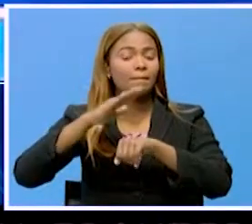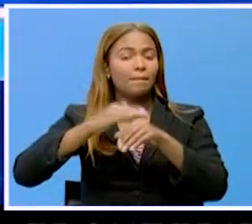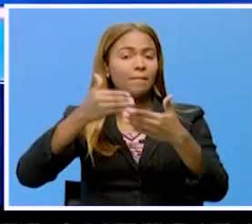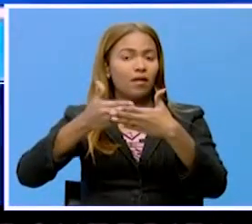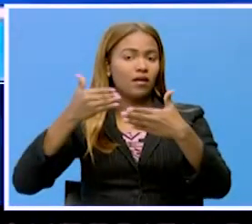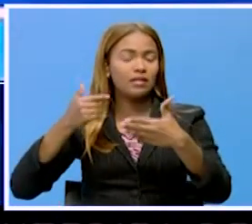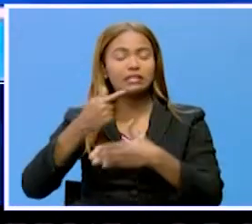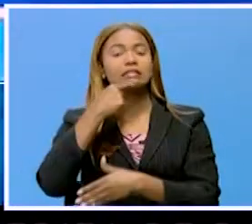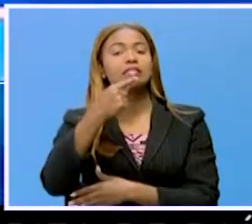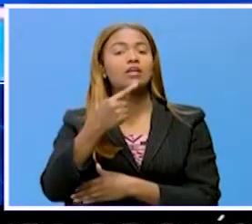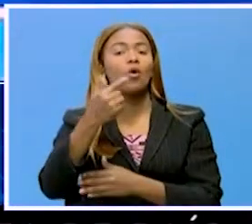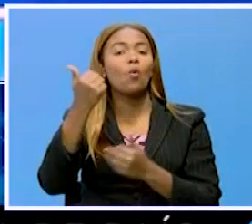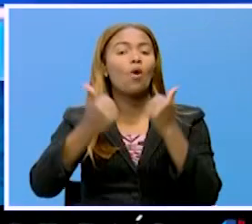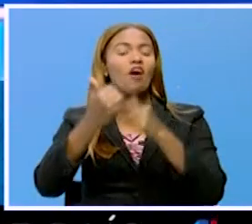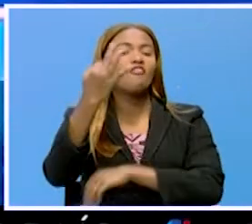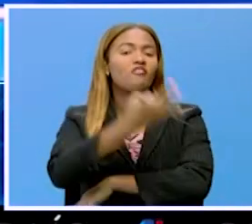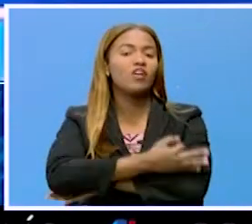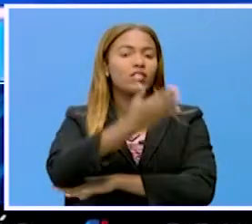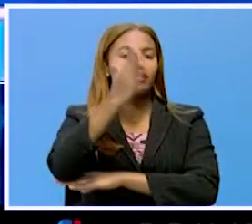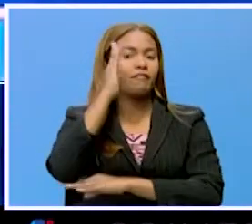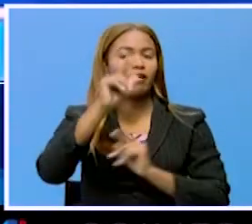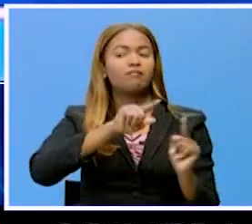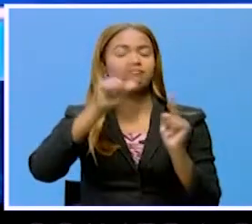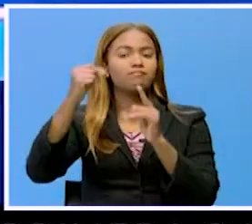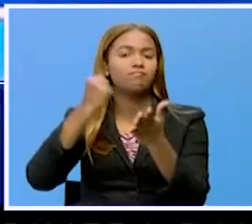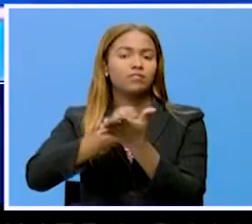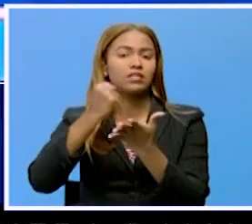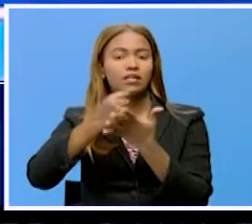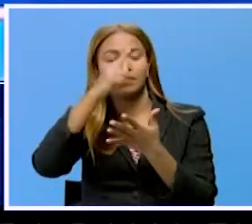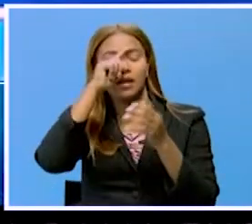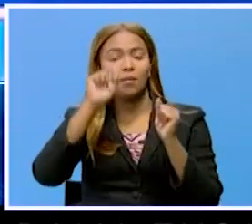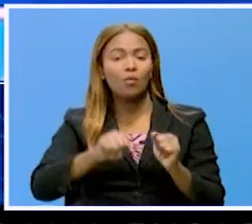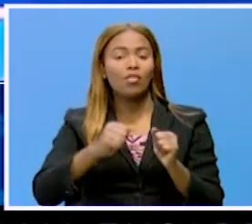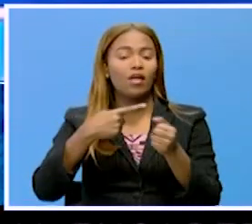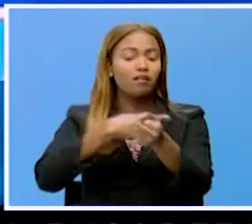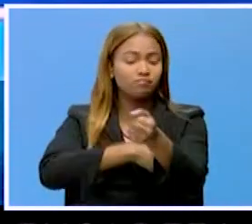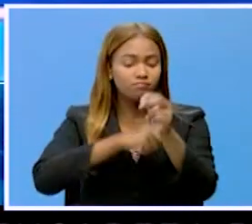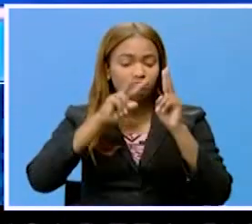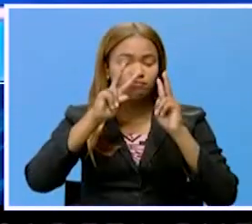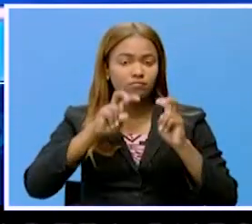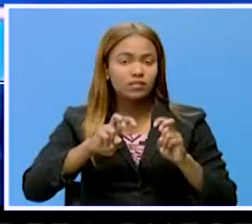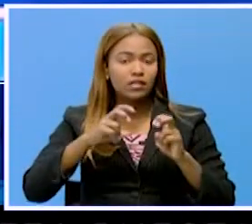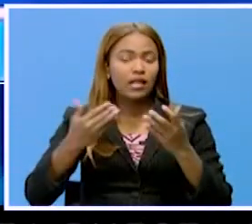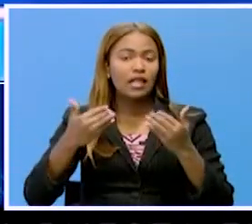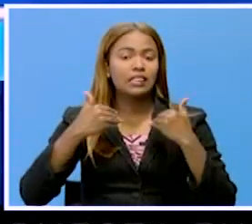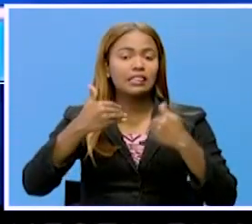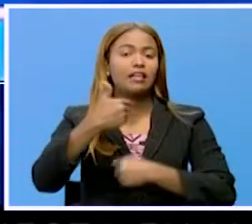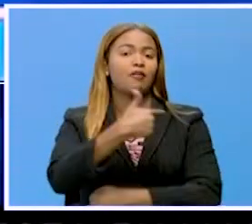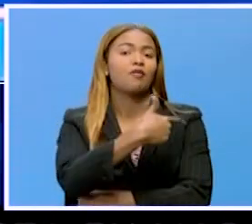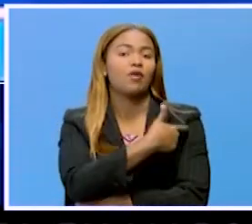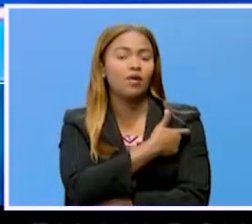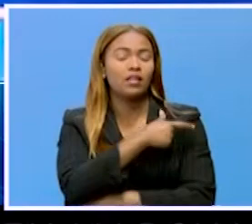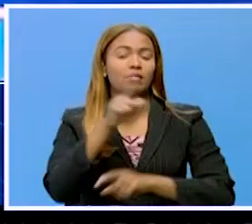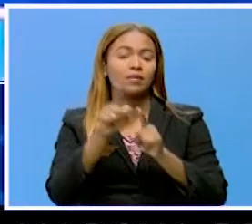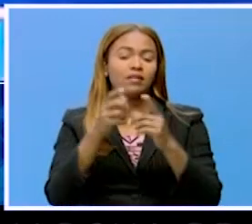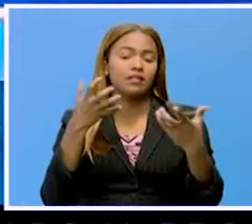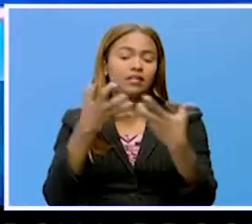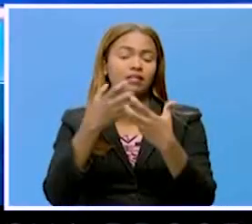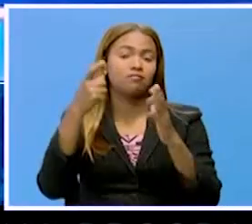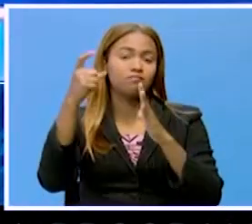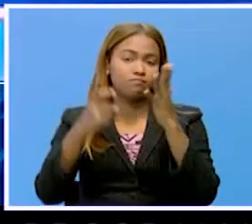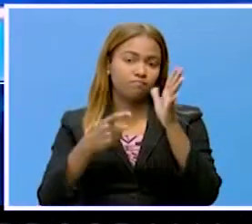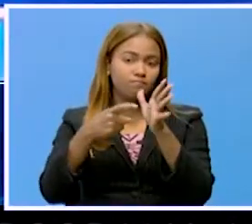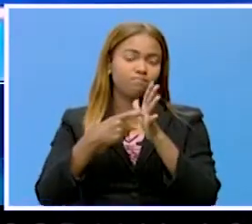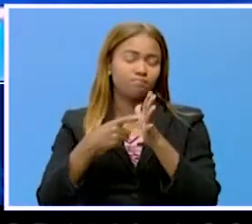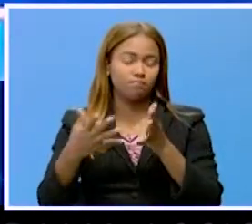preavisando, diciéndole en qué fecha usted va a ir al consulado para que pueda hacerse los análisis, ponerse las vacunas y cumplir con los